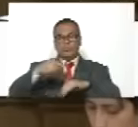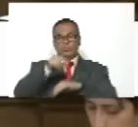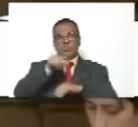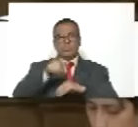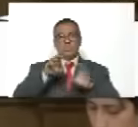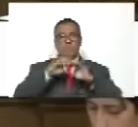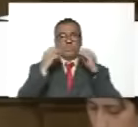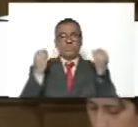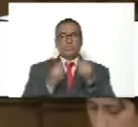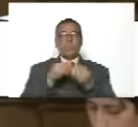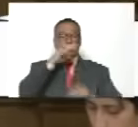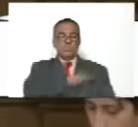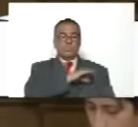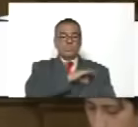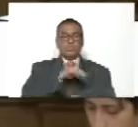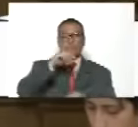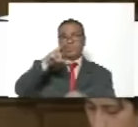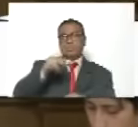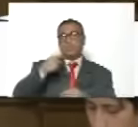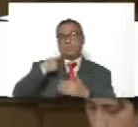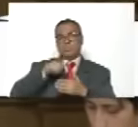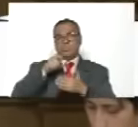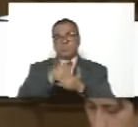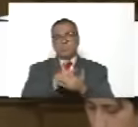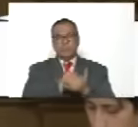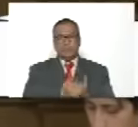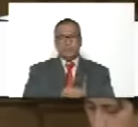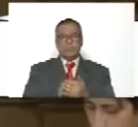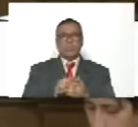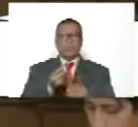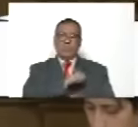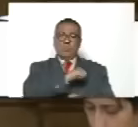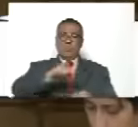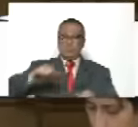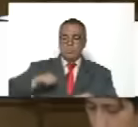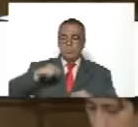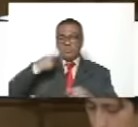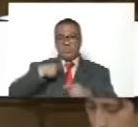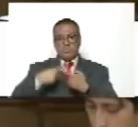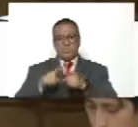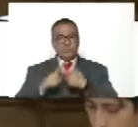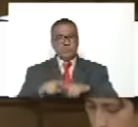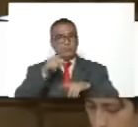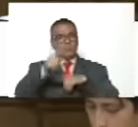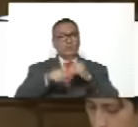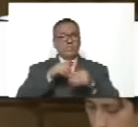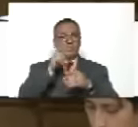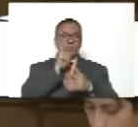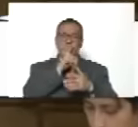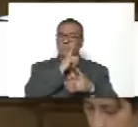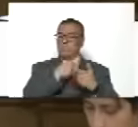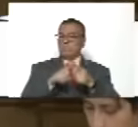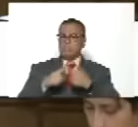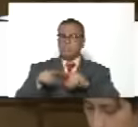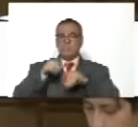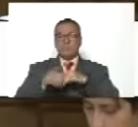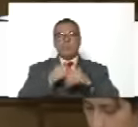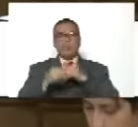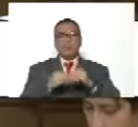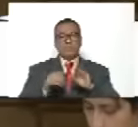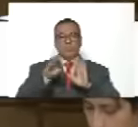y organizaciones sociales sin fines de lucro, de carácter privado, independientemente de su denominación, que hayan